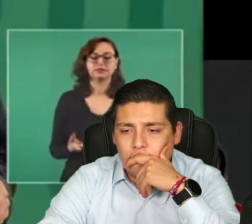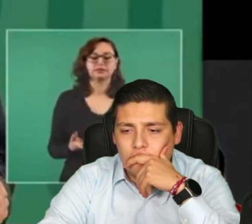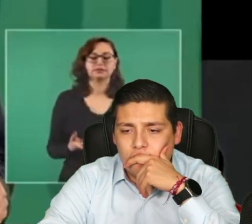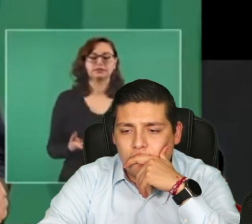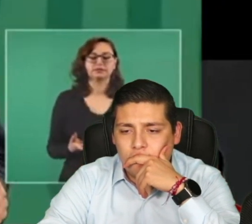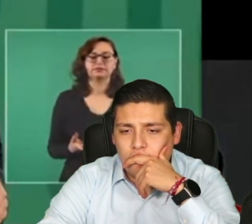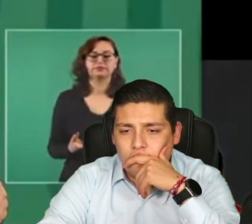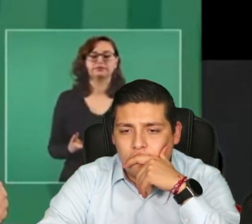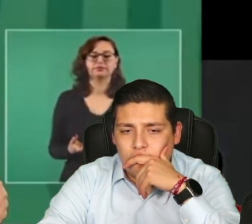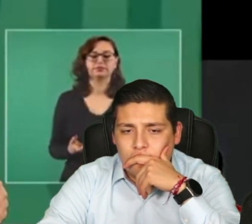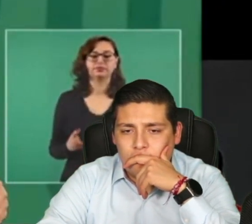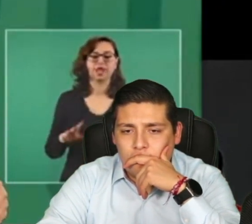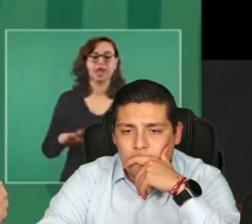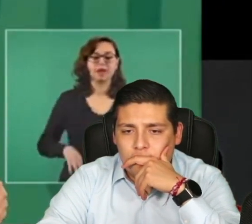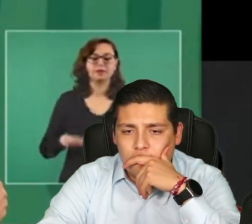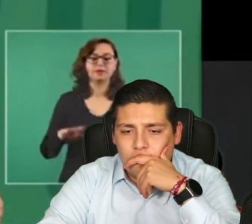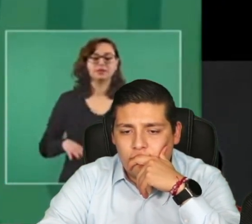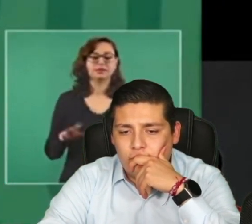casos. Por lo general,